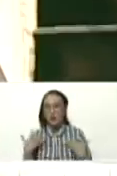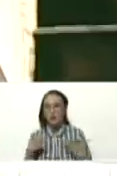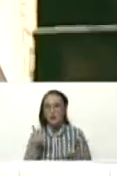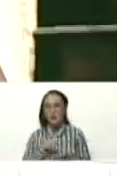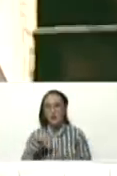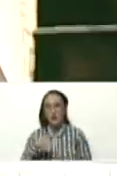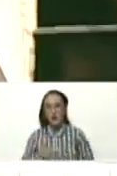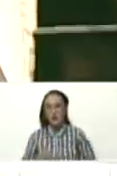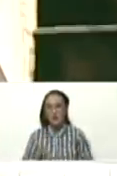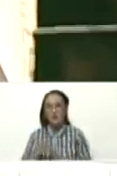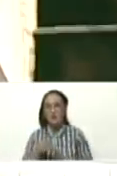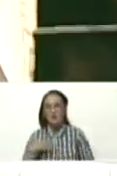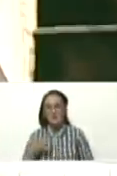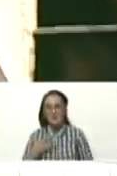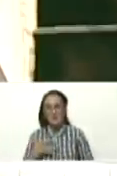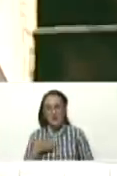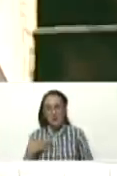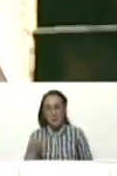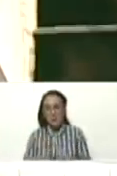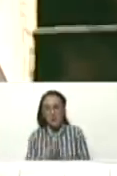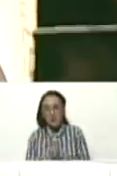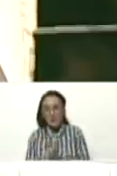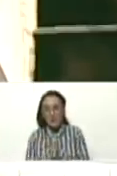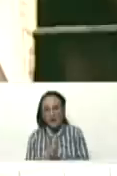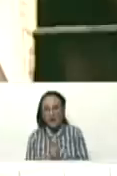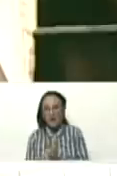la comuna del Maizal, me siento muy motivado,